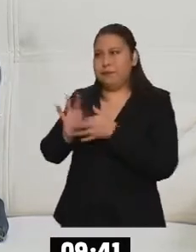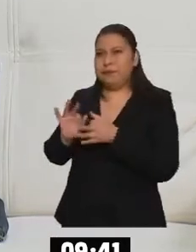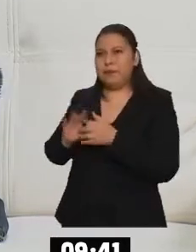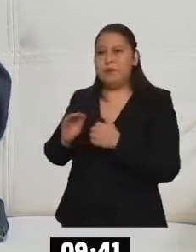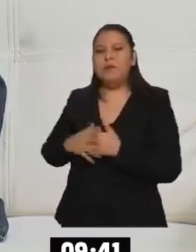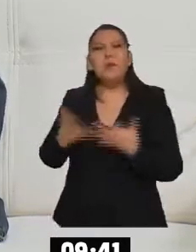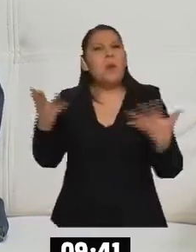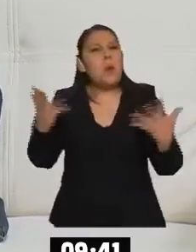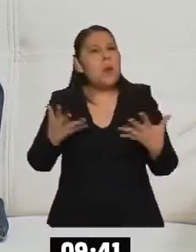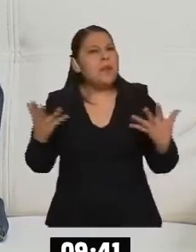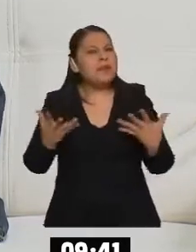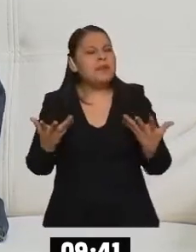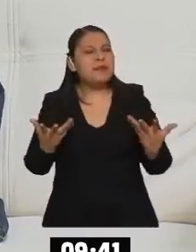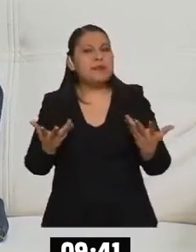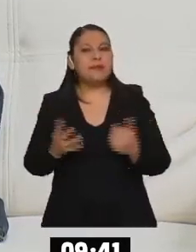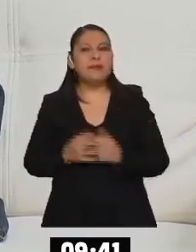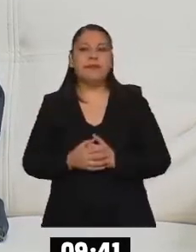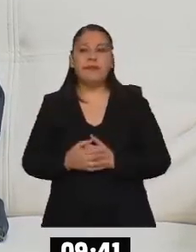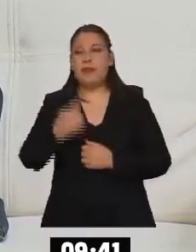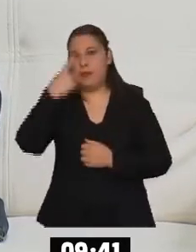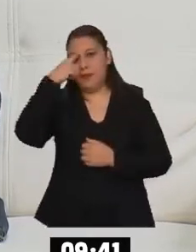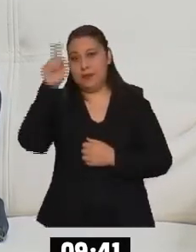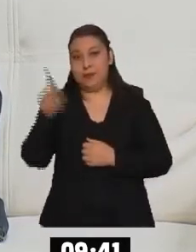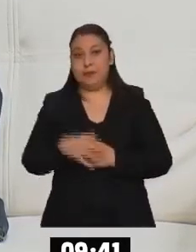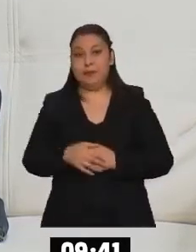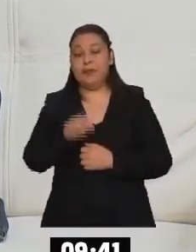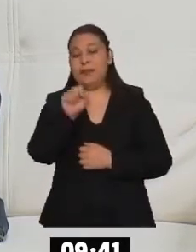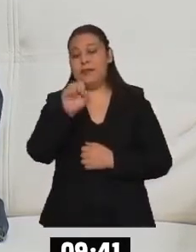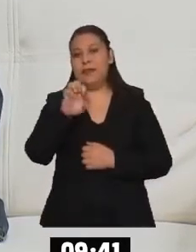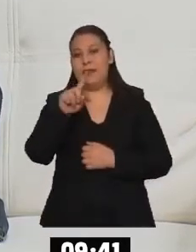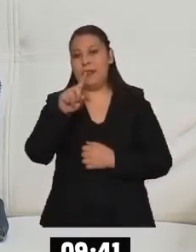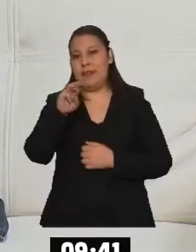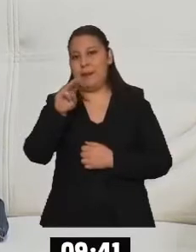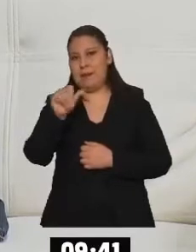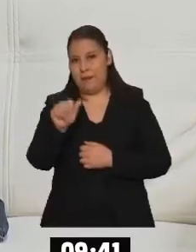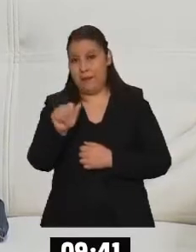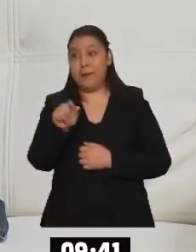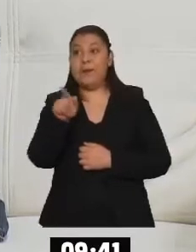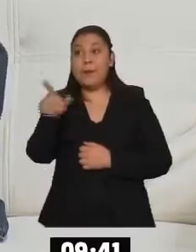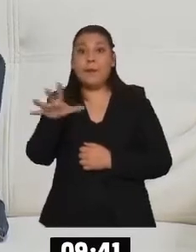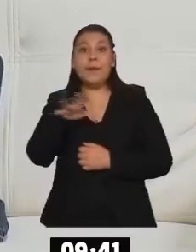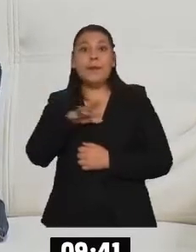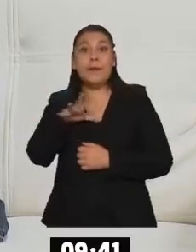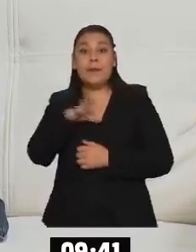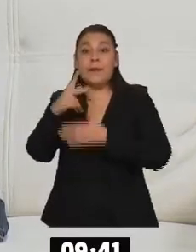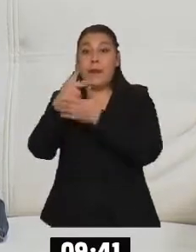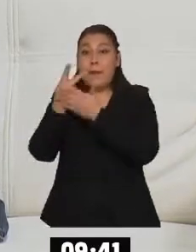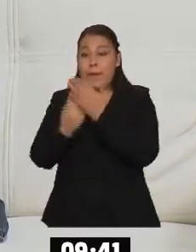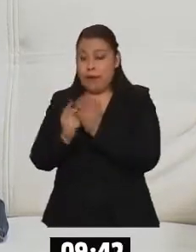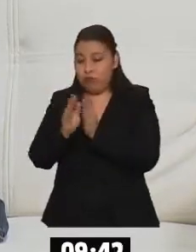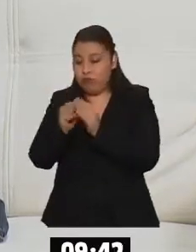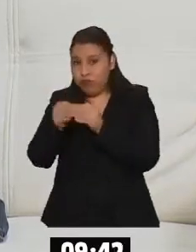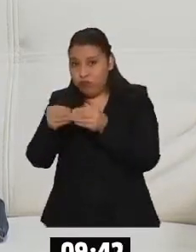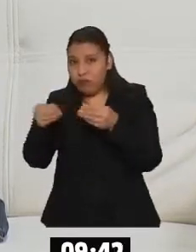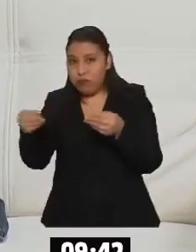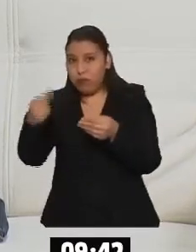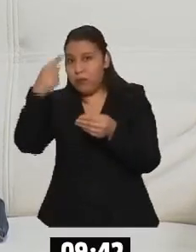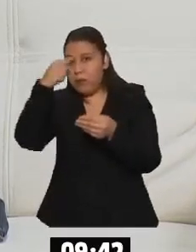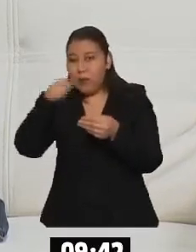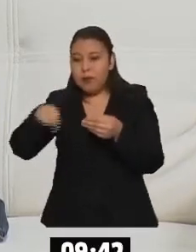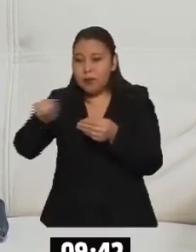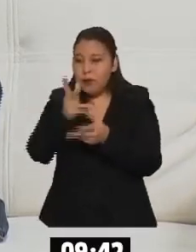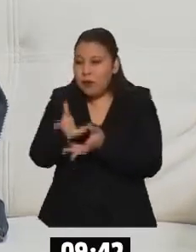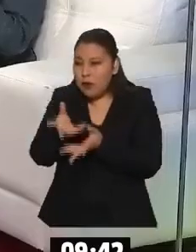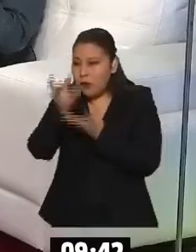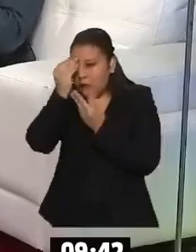es muy fácil en la página del cde ma hay una guía un manual para que podamos implementar